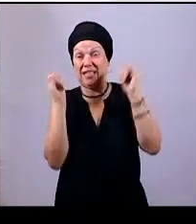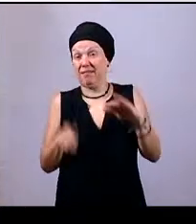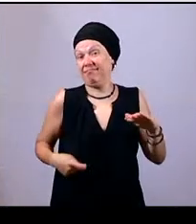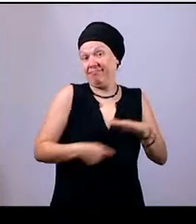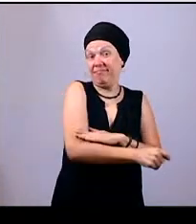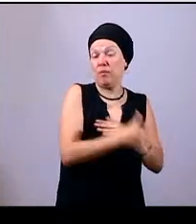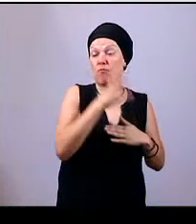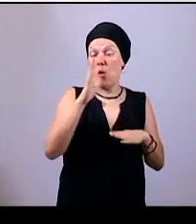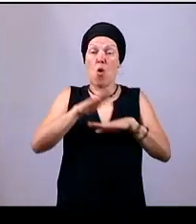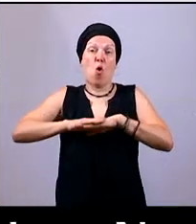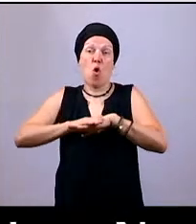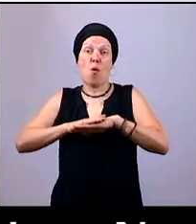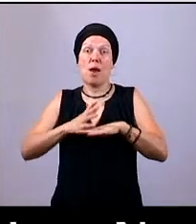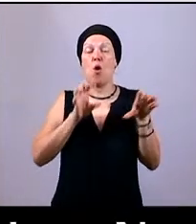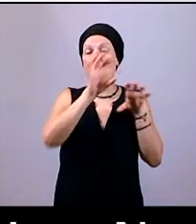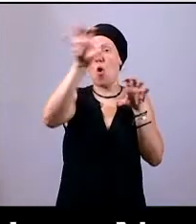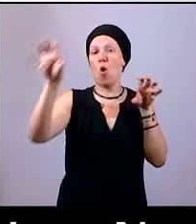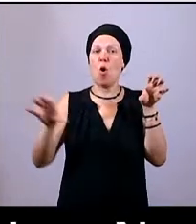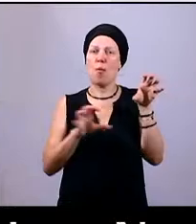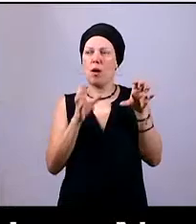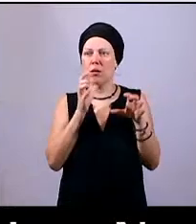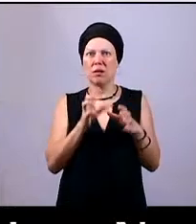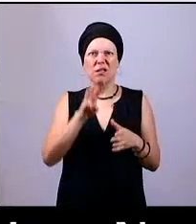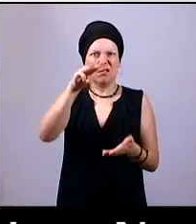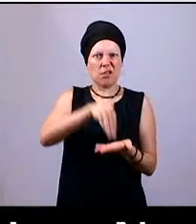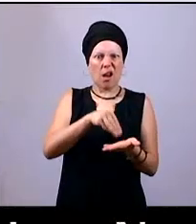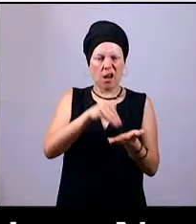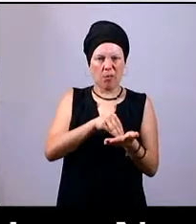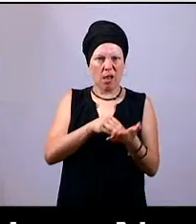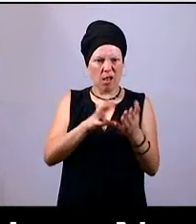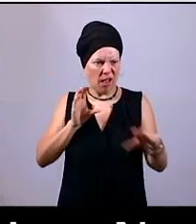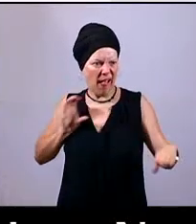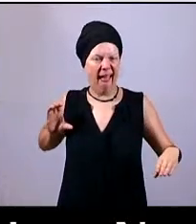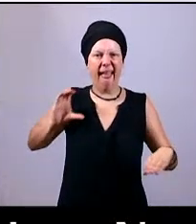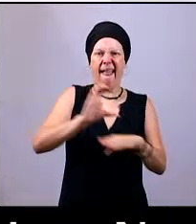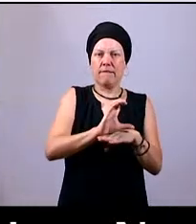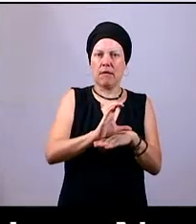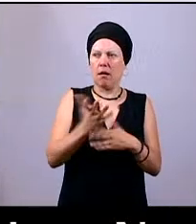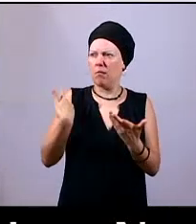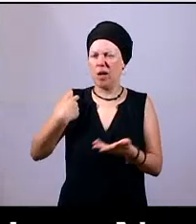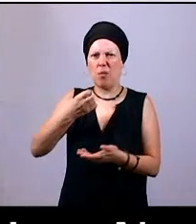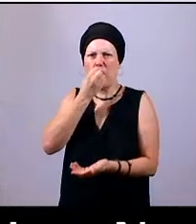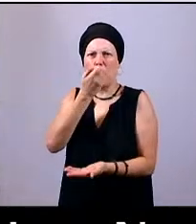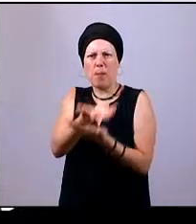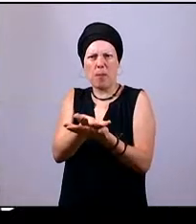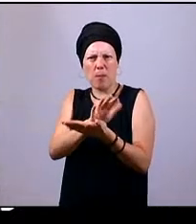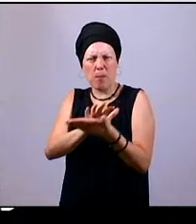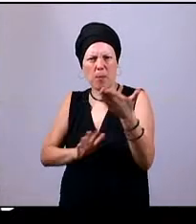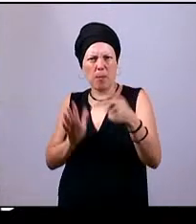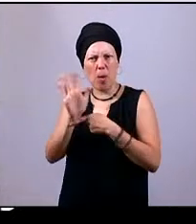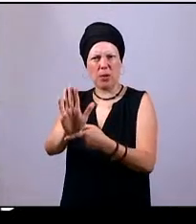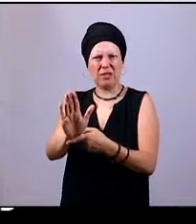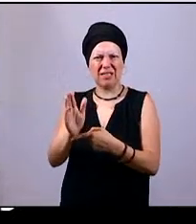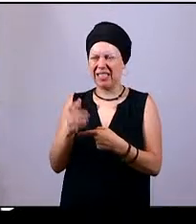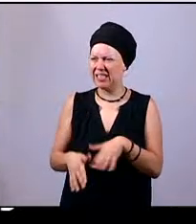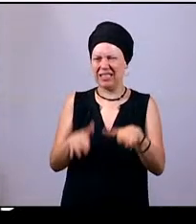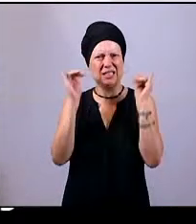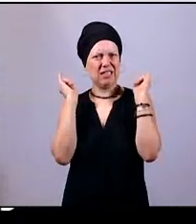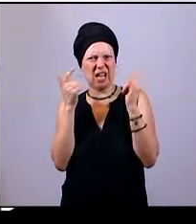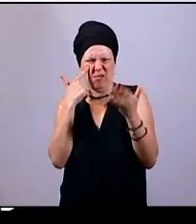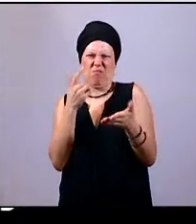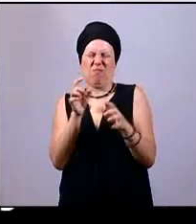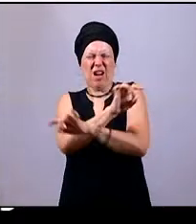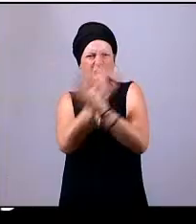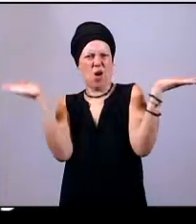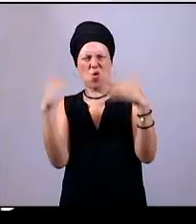Gobierno quiera que las comunidades ahora tripliquemos nuestra inversión y no nos presenta ni una sola propuesta ni un marco legal siquiera claro. Y